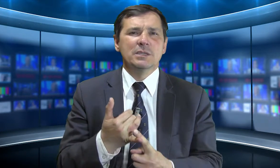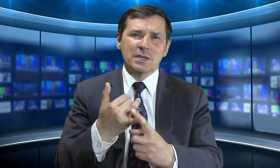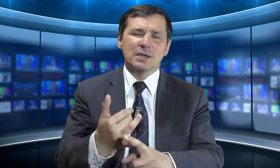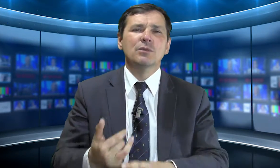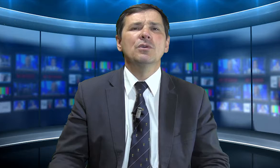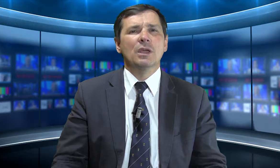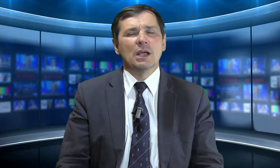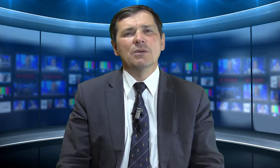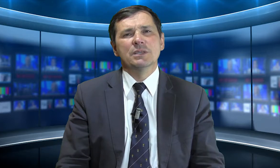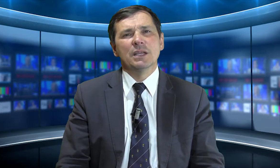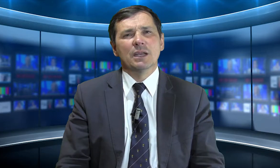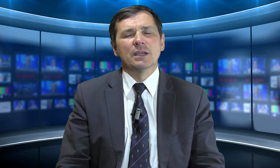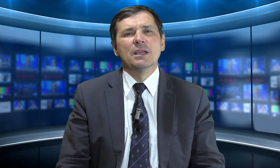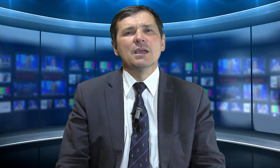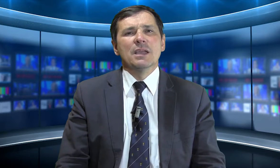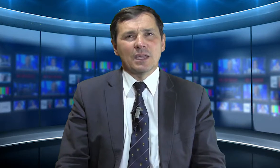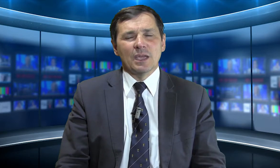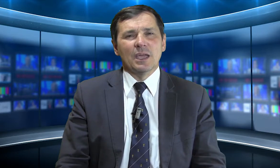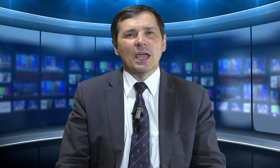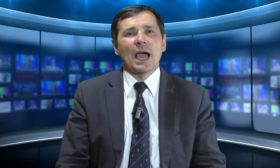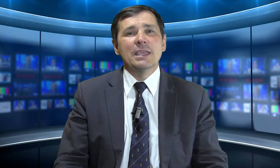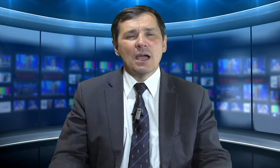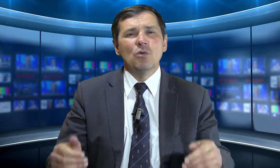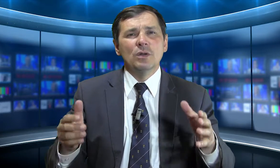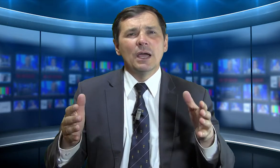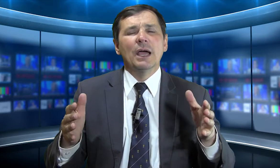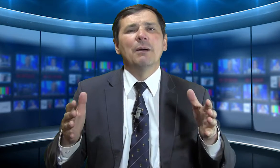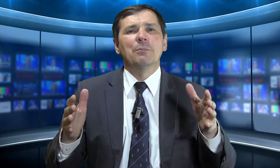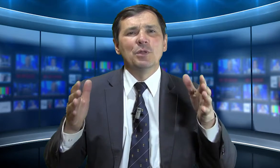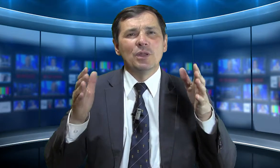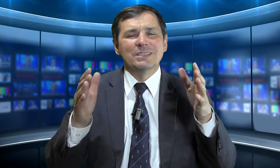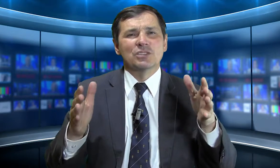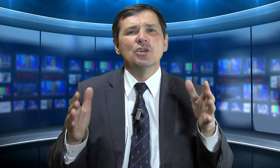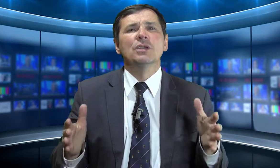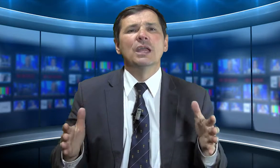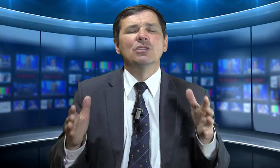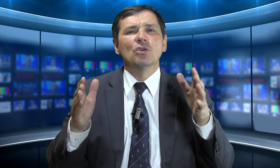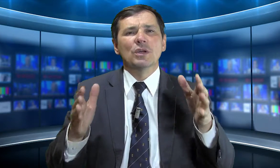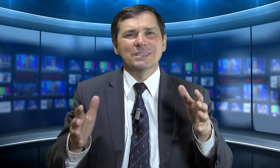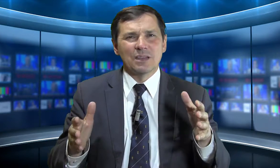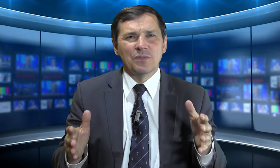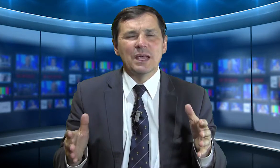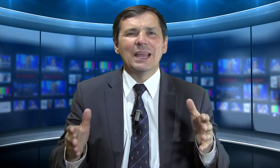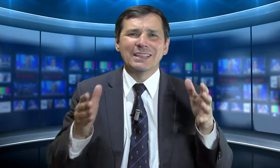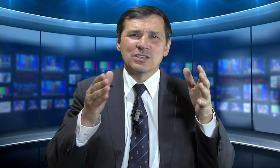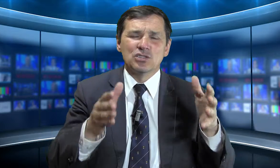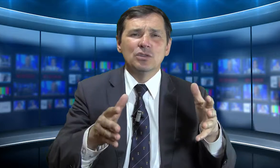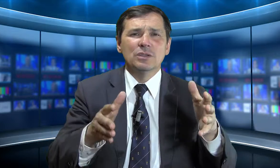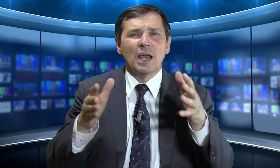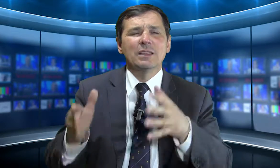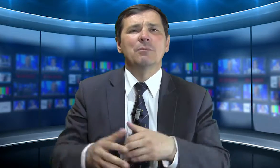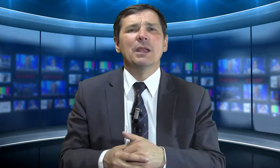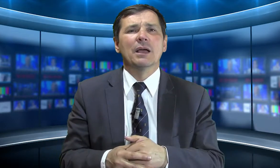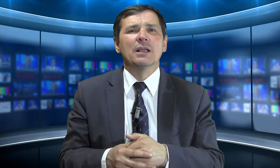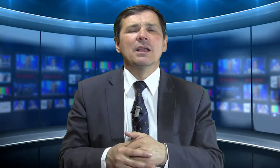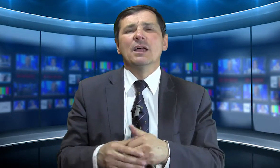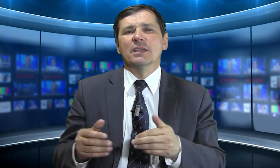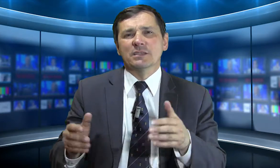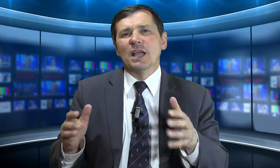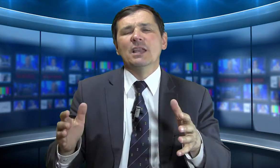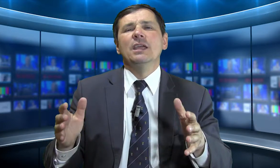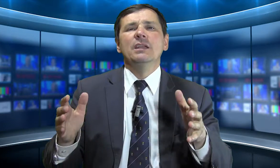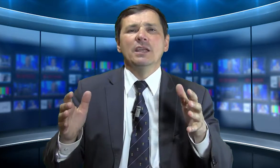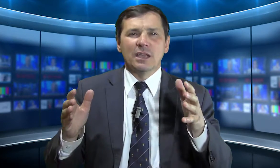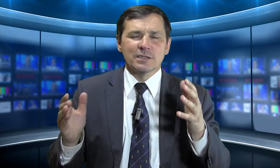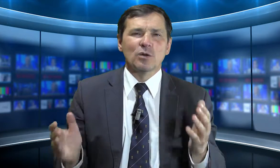la propia ministra en esa reunión que le acabo de señalar. Que haya una priorización en todo lo que significa la atención de la lista de espera.